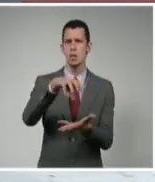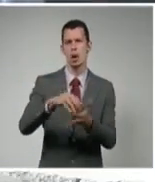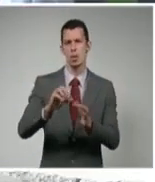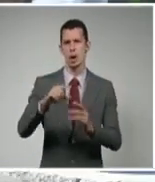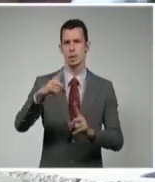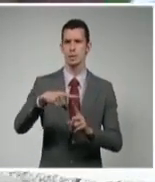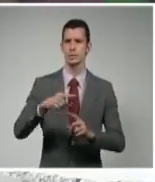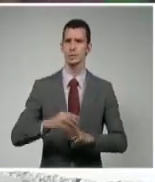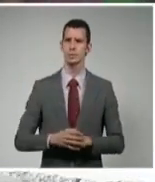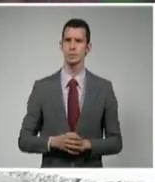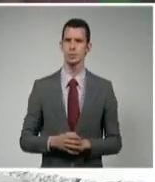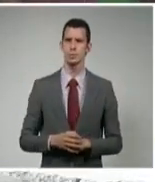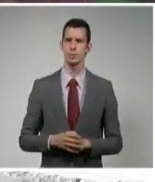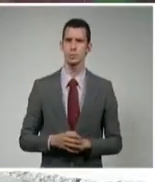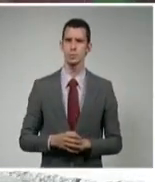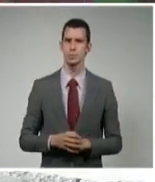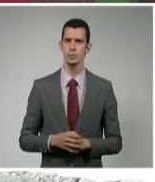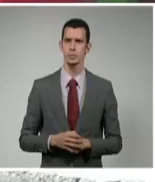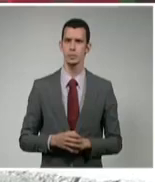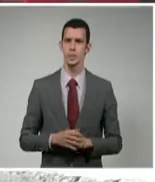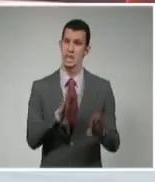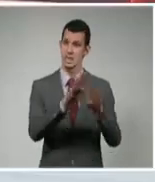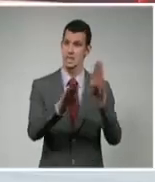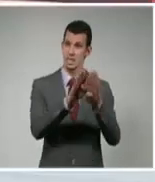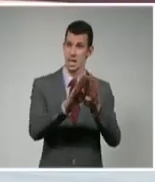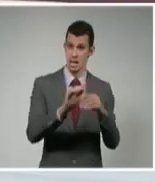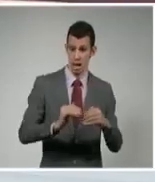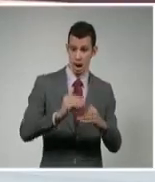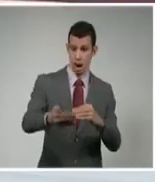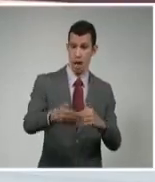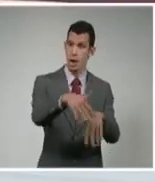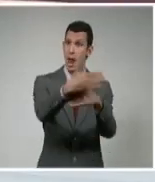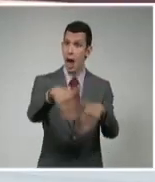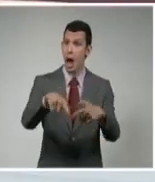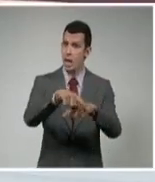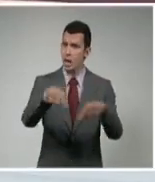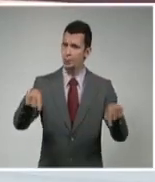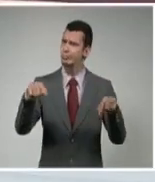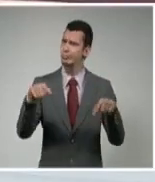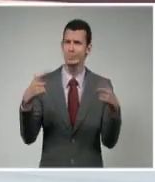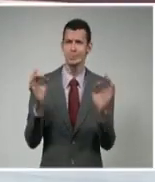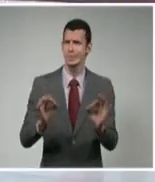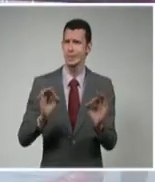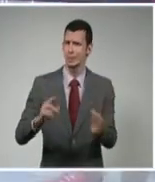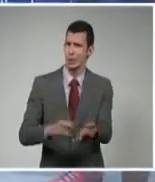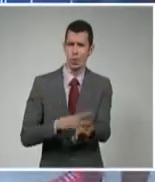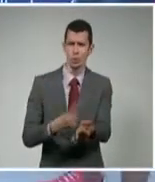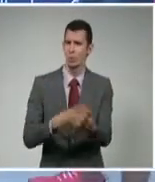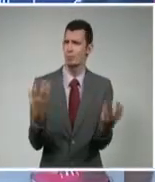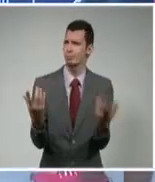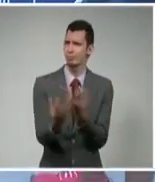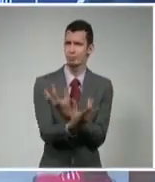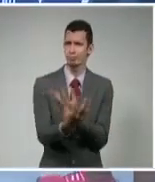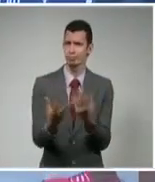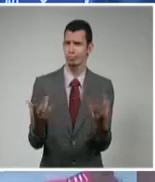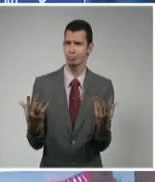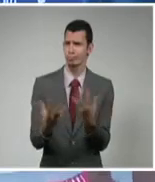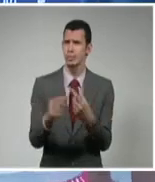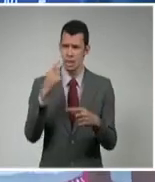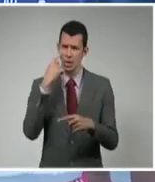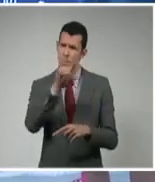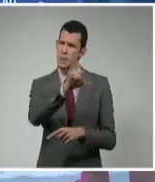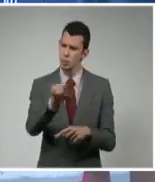calle es una de las principales arterias de más circulación en Guantánamo. Ahí se venden productos industriales, alimentos, restaurante, lugar también de mucha